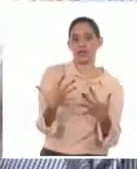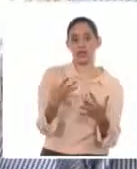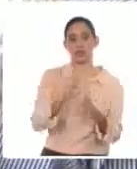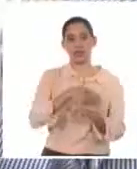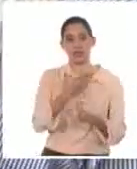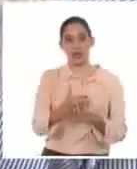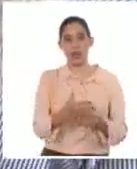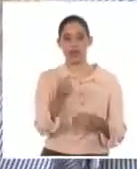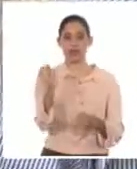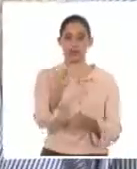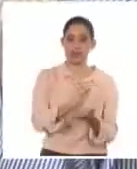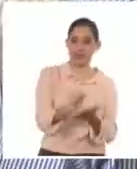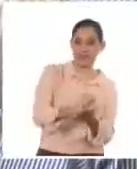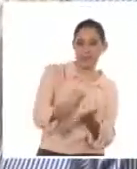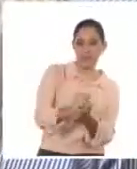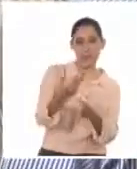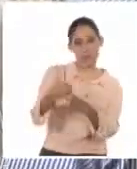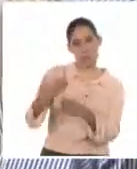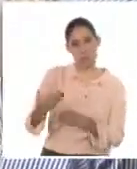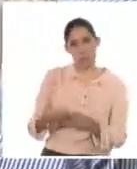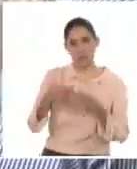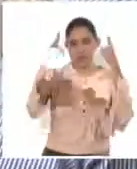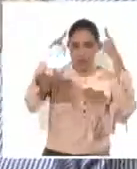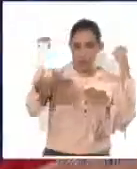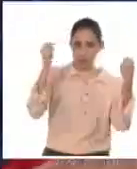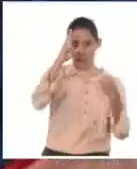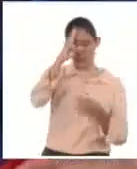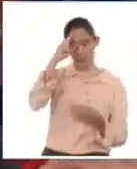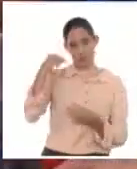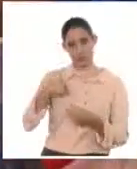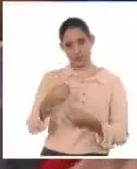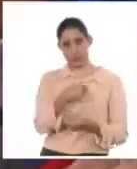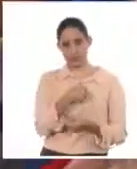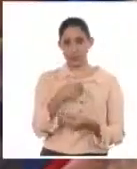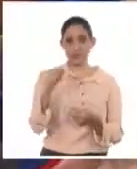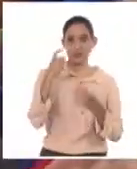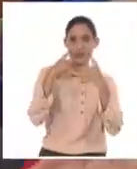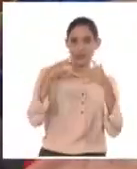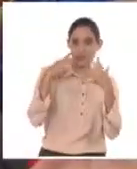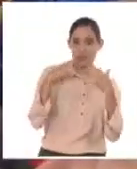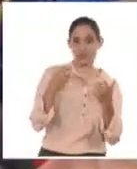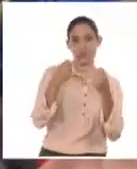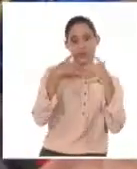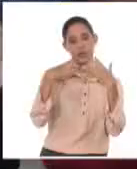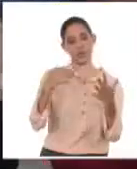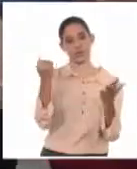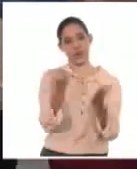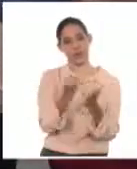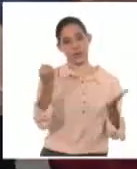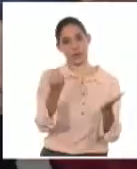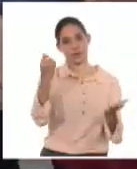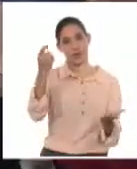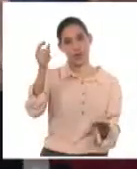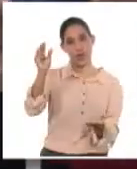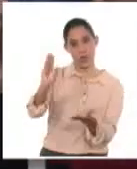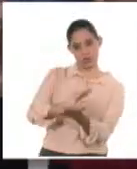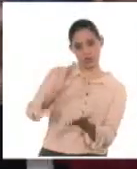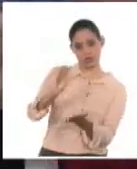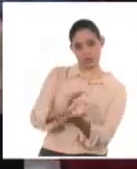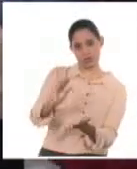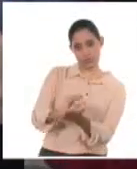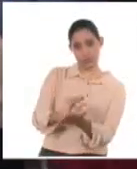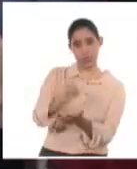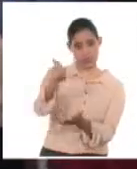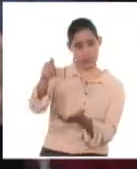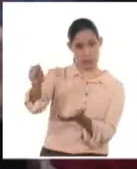la disponibilidad de médicos, enfermeras y técnicos, conoció que luego de la aprobación de los pagos adicionales al sector, tanto